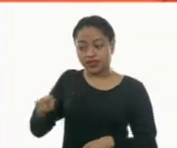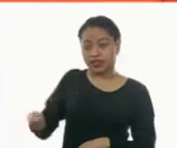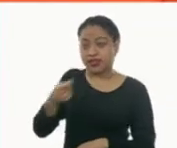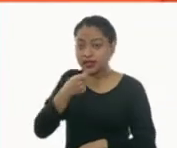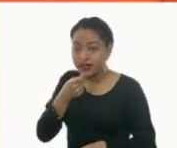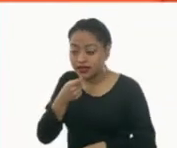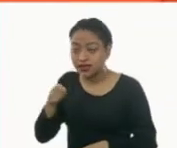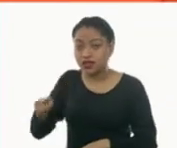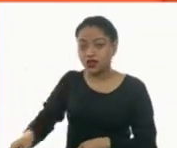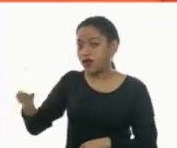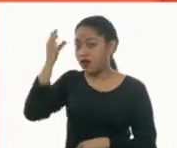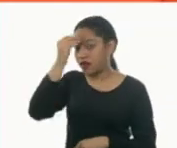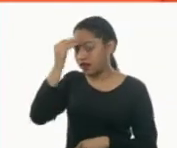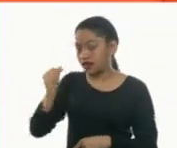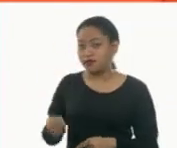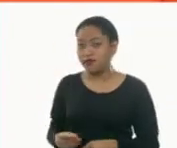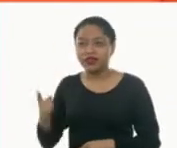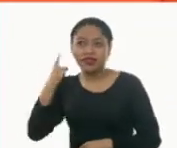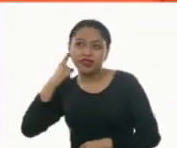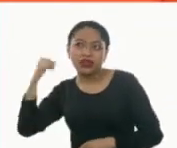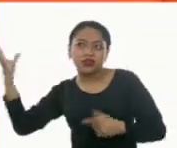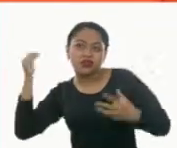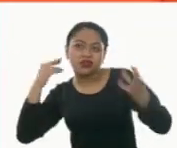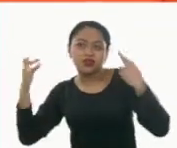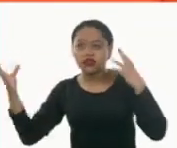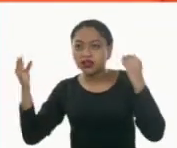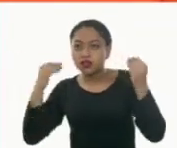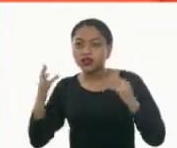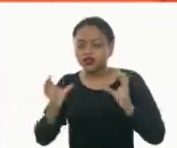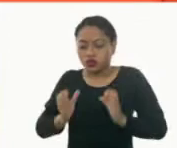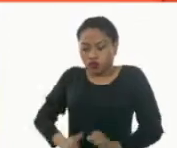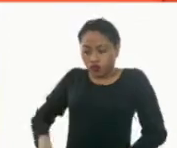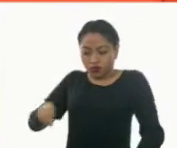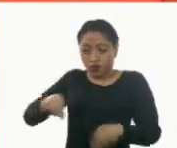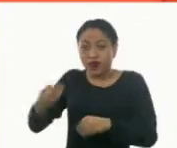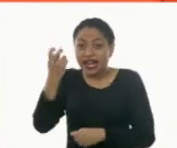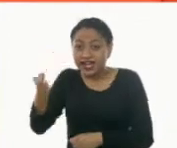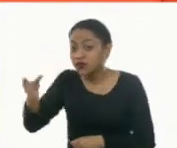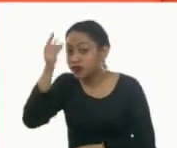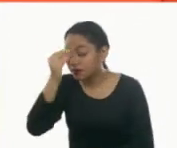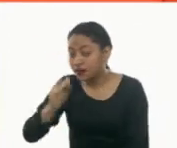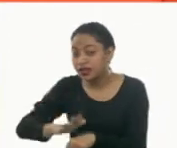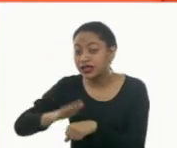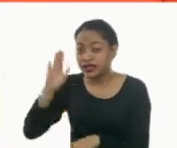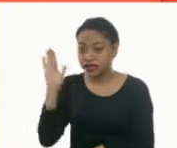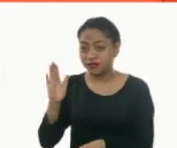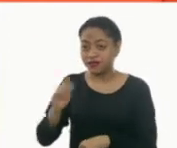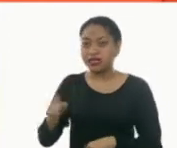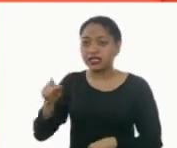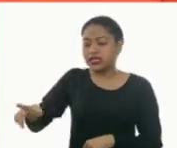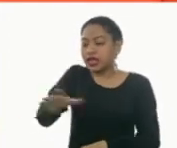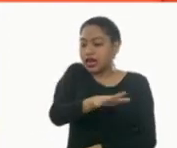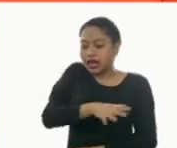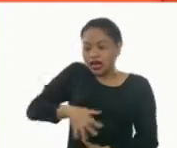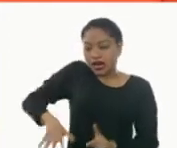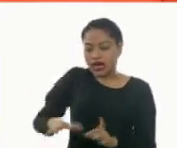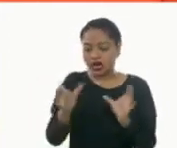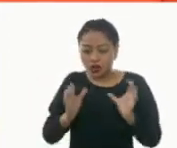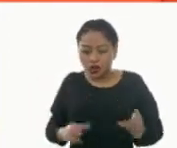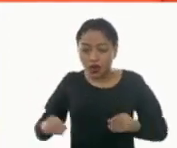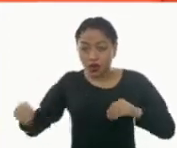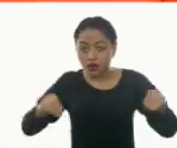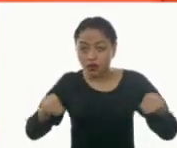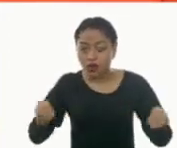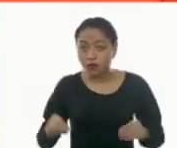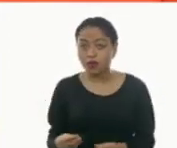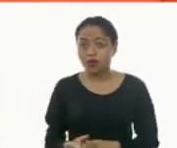un estilo de aprendizaje más auditivo, con movimiento, que tienen buena conciencia de su cuerpo,